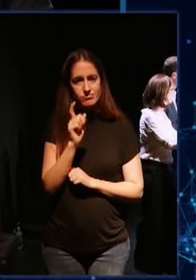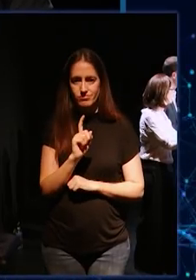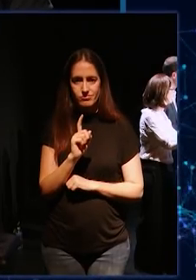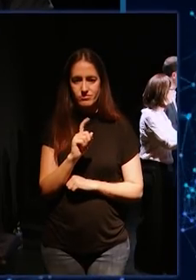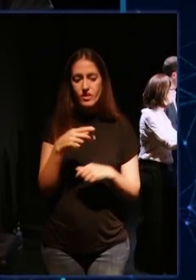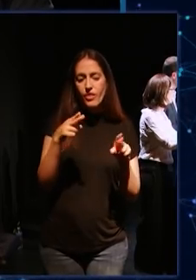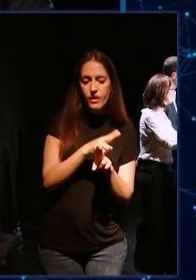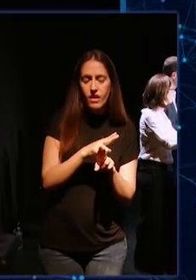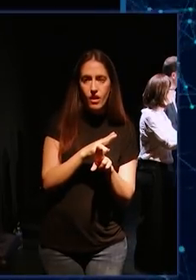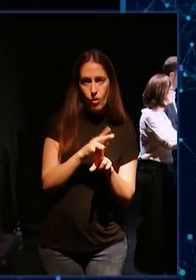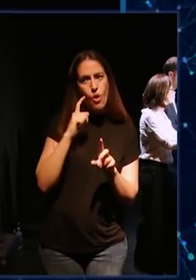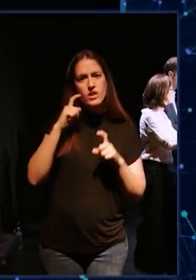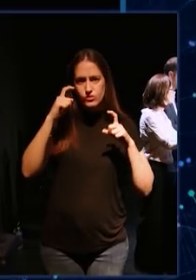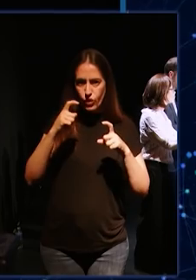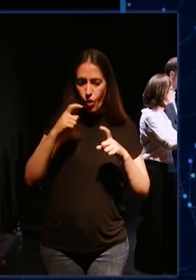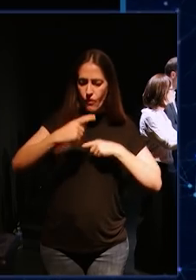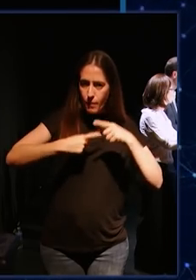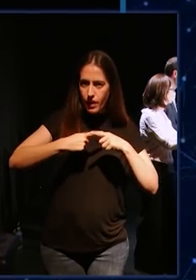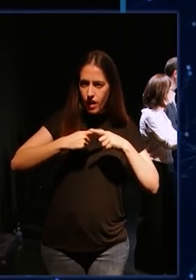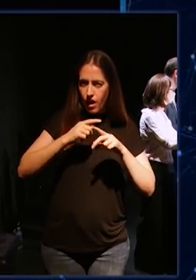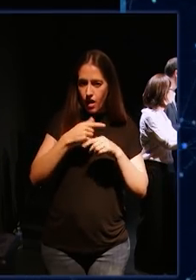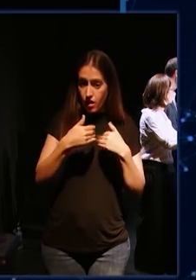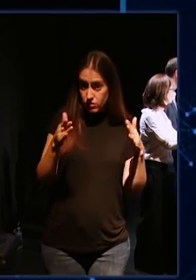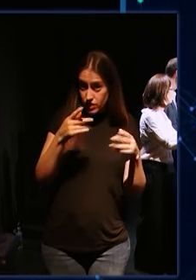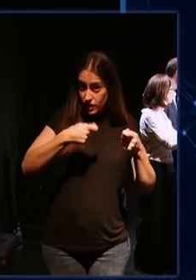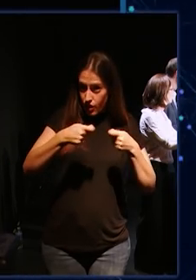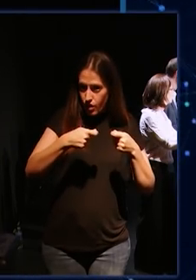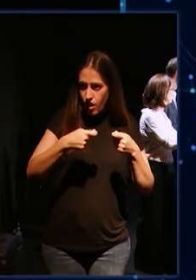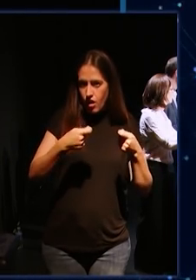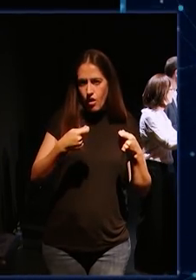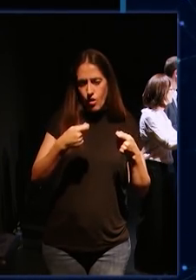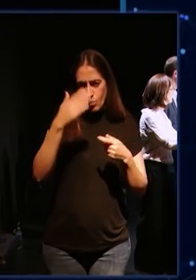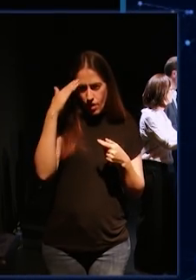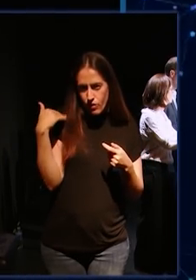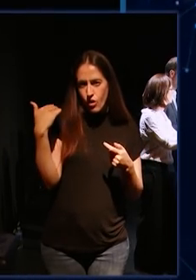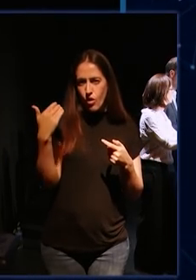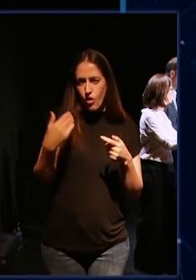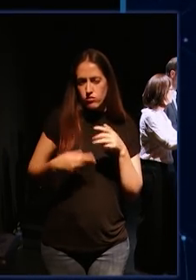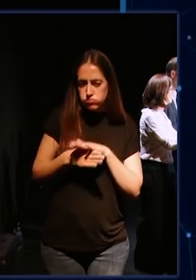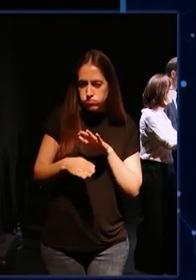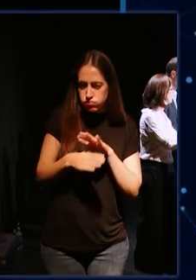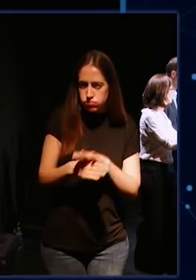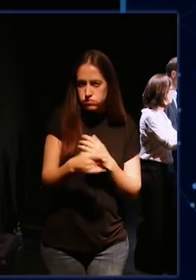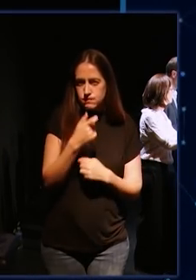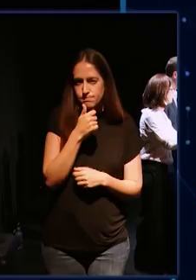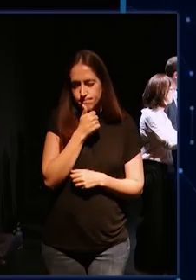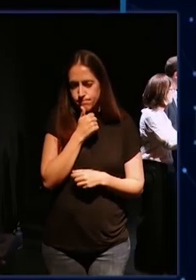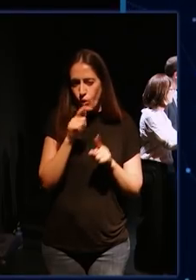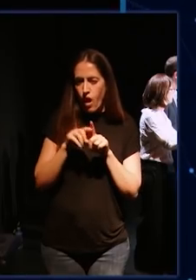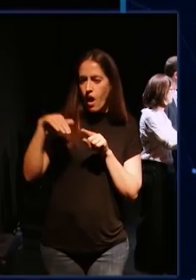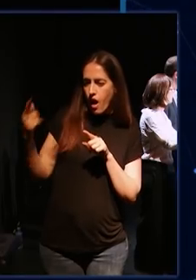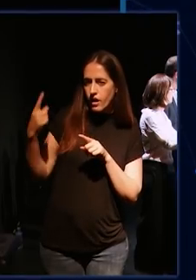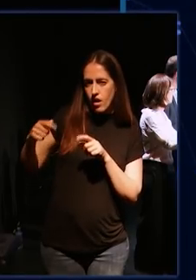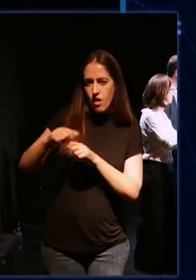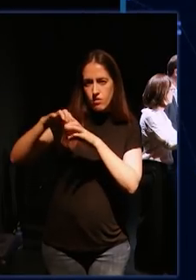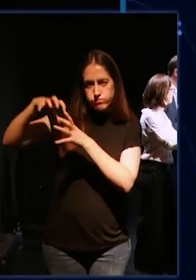Ya cuesta mucho abrir una tienda. A una familia le cuesta mucho abrir una tienda de pueblo, sobrevivir, compitiendo con Mercadona, el Aldi